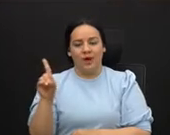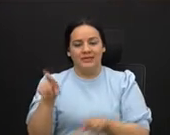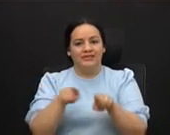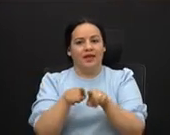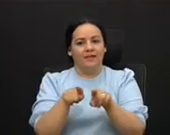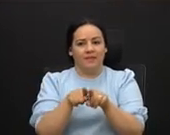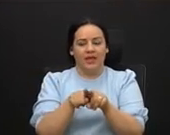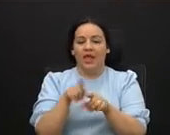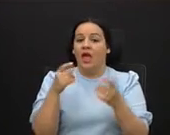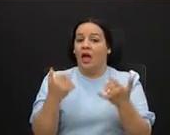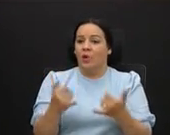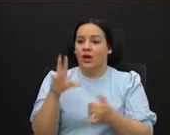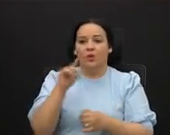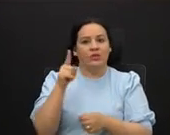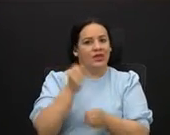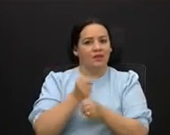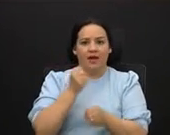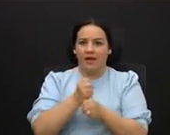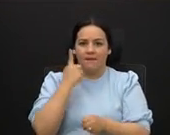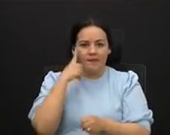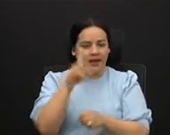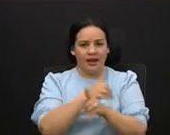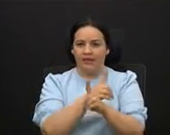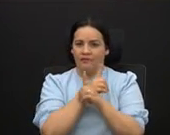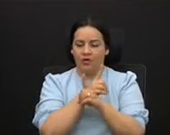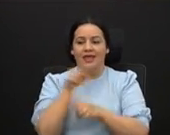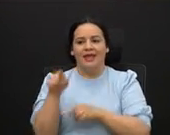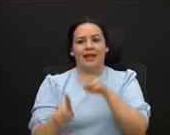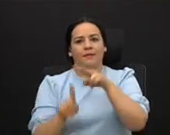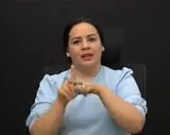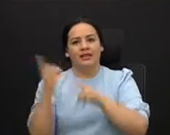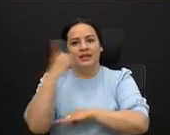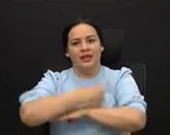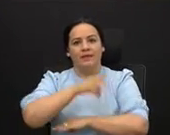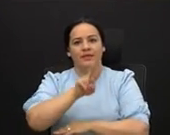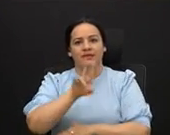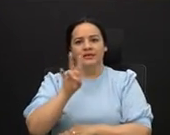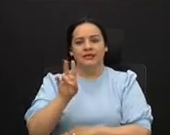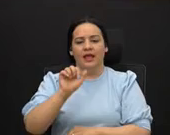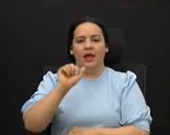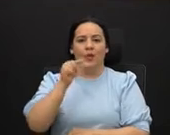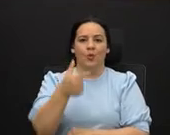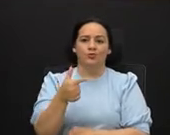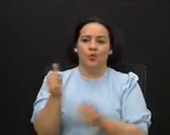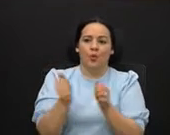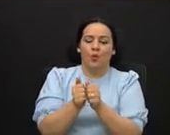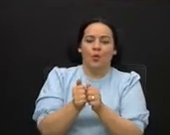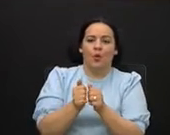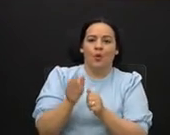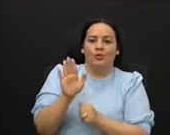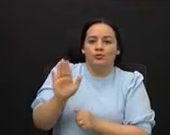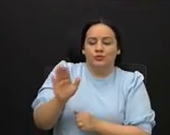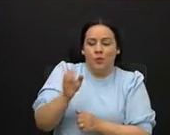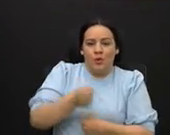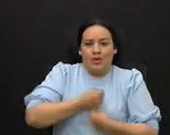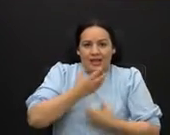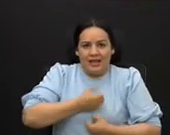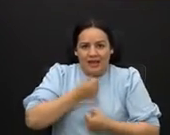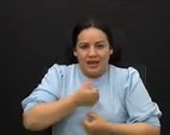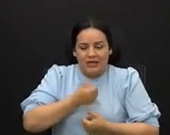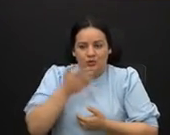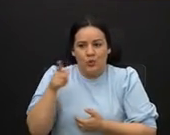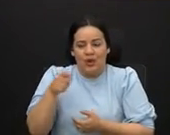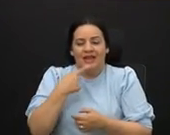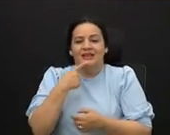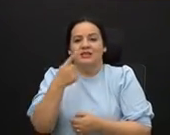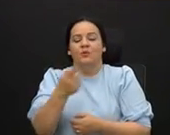ni siquiera trabaja para la Defensoría, apareció el día 27 de agosto donde en su declaración mencionó